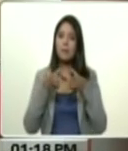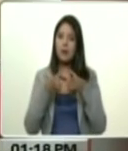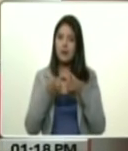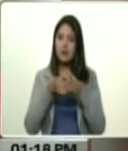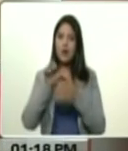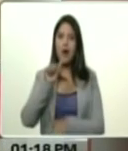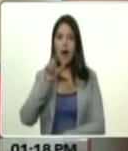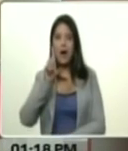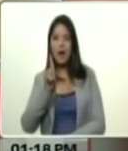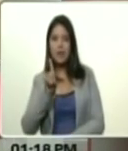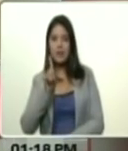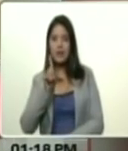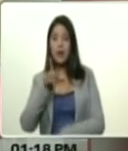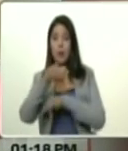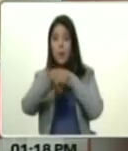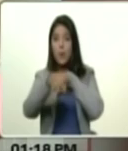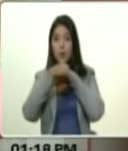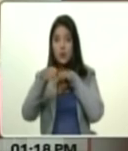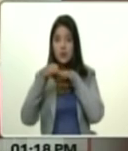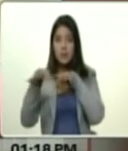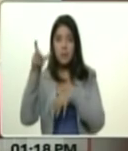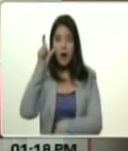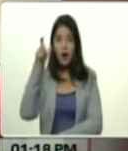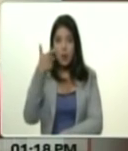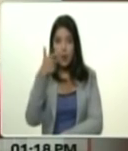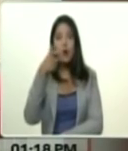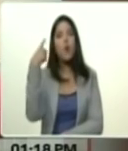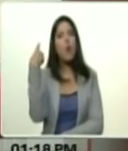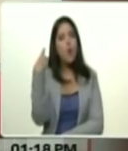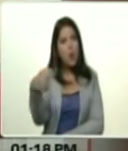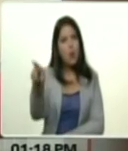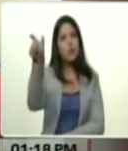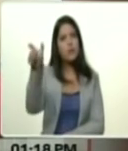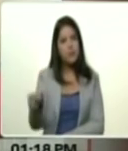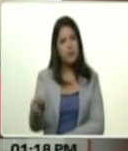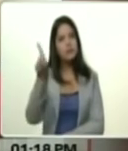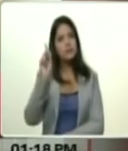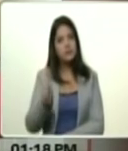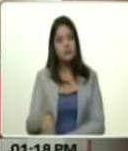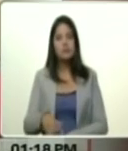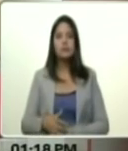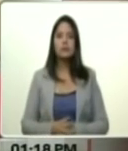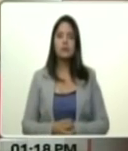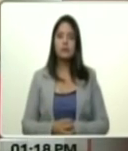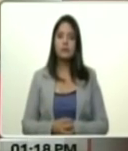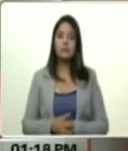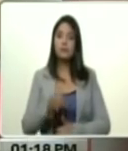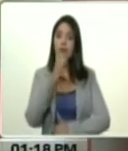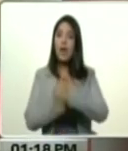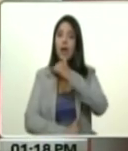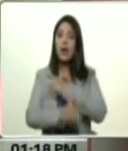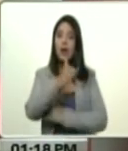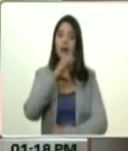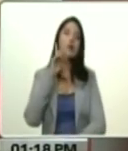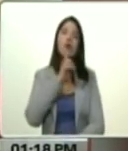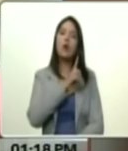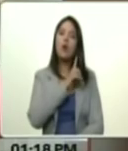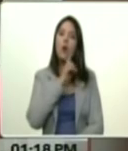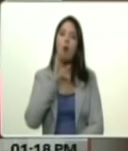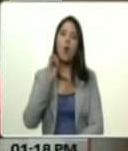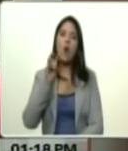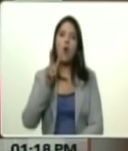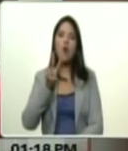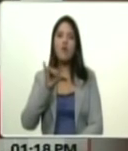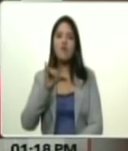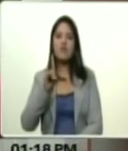Democrática, y también resultó otro ciudadano herido de nombre Ovidio José Pérez